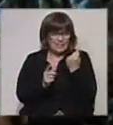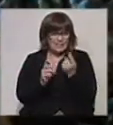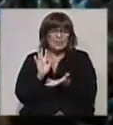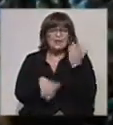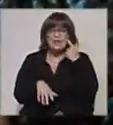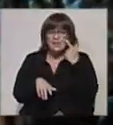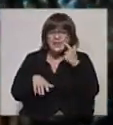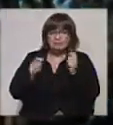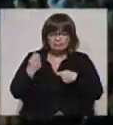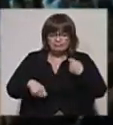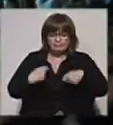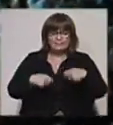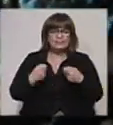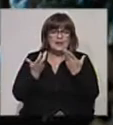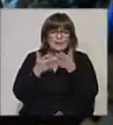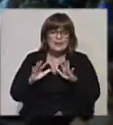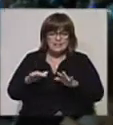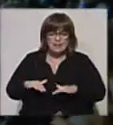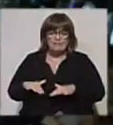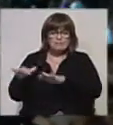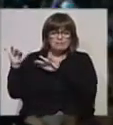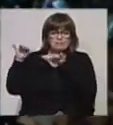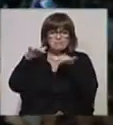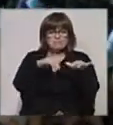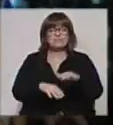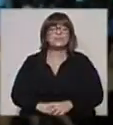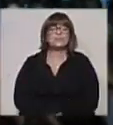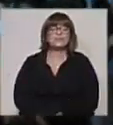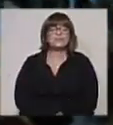batería. Ahí está la batería de las cabras que vienen subiendo y nosotros nos vamos quedando por aquí por el velódromo.